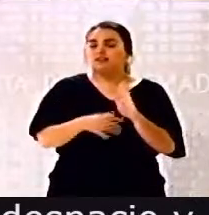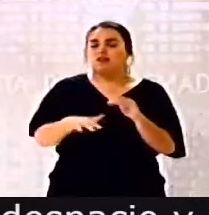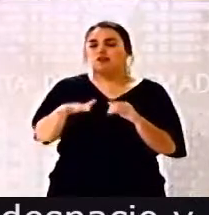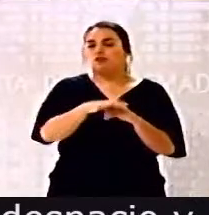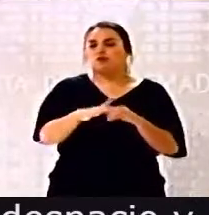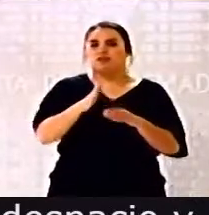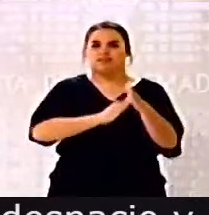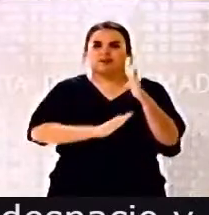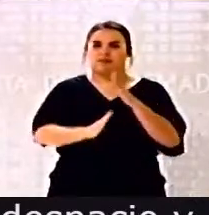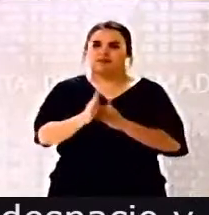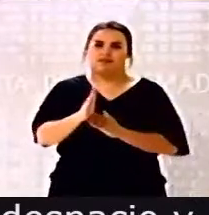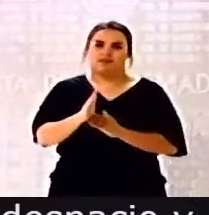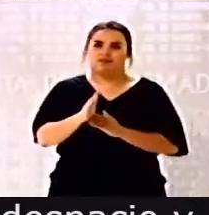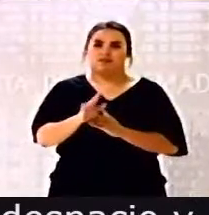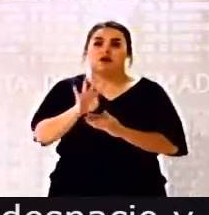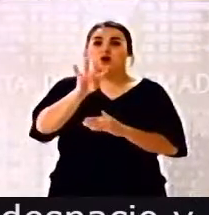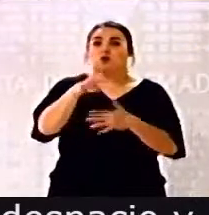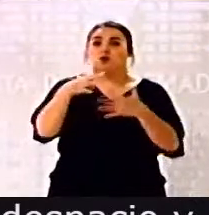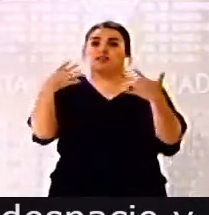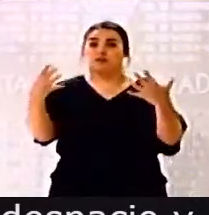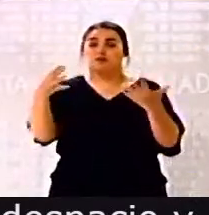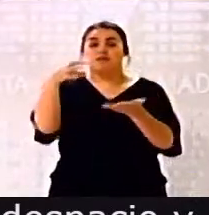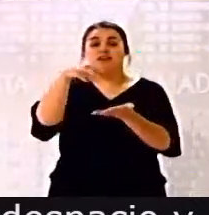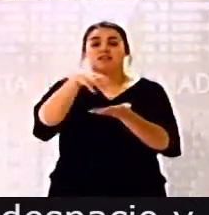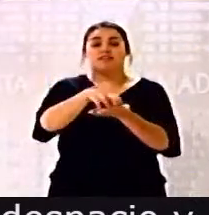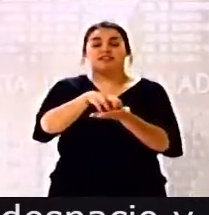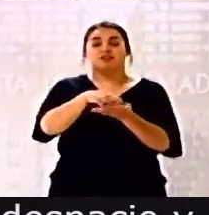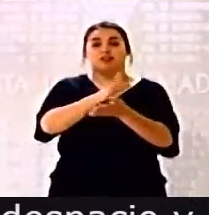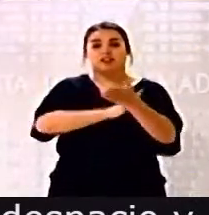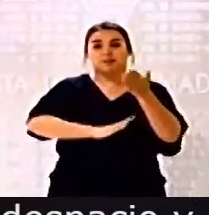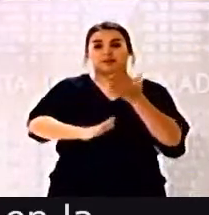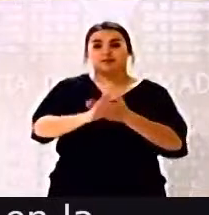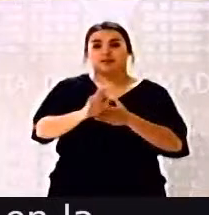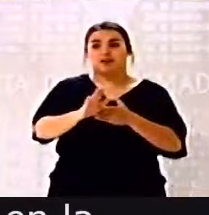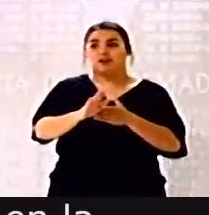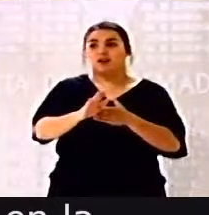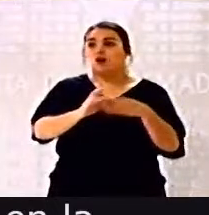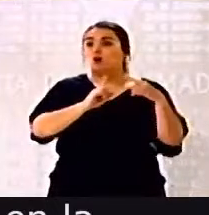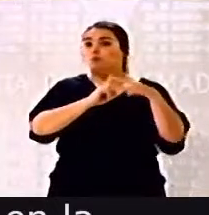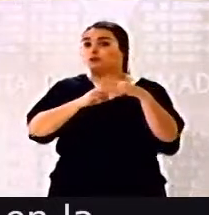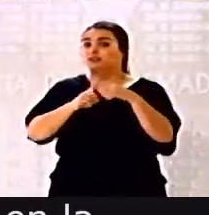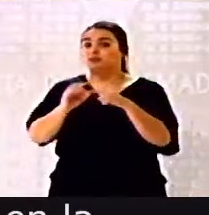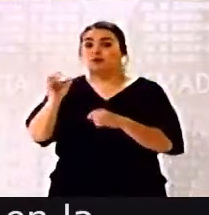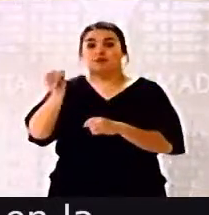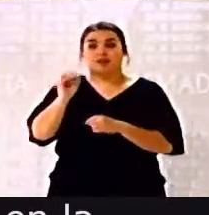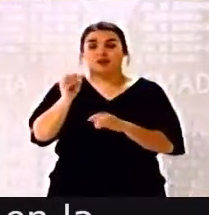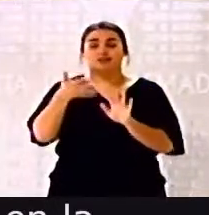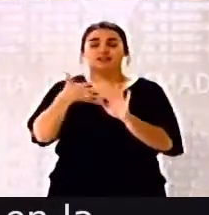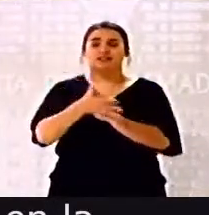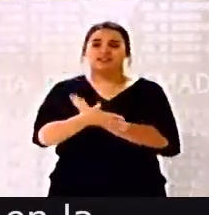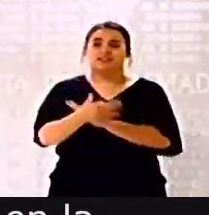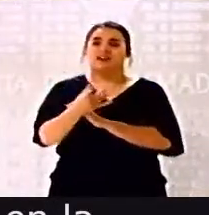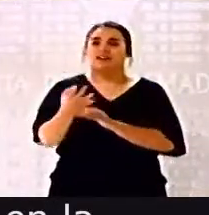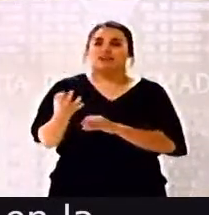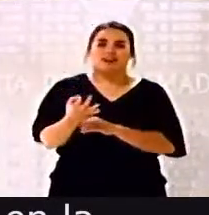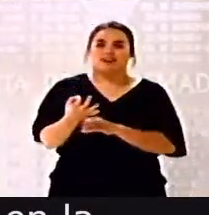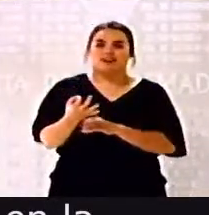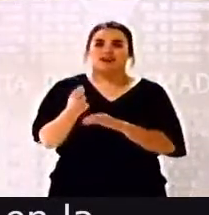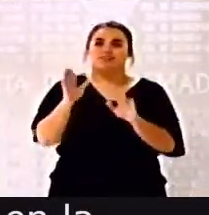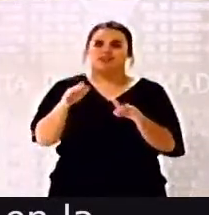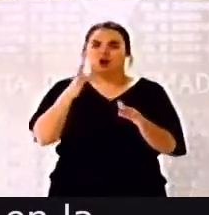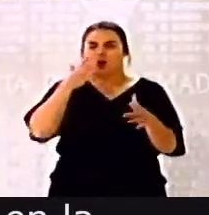discapacidad. El tener 49 centros de discapacidad que no ha tenido ninguno positivo nos lleva a ser muy